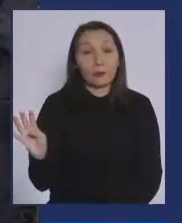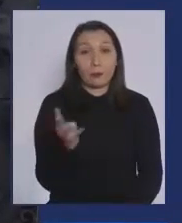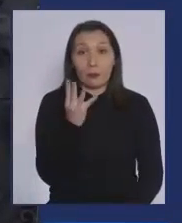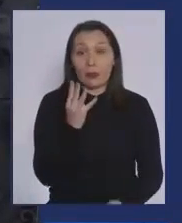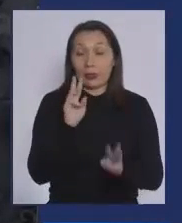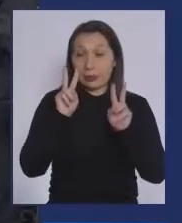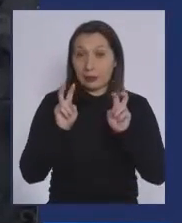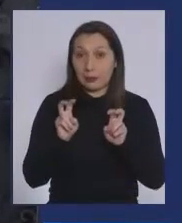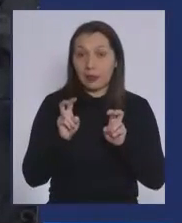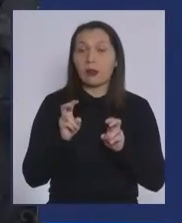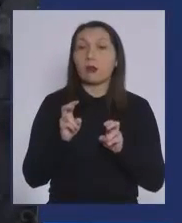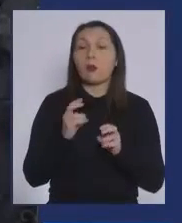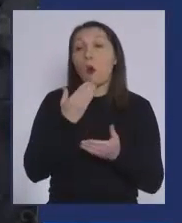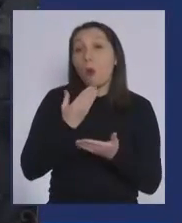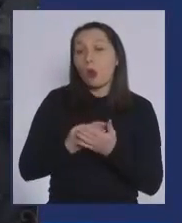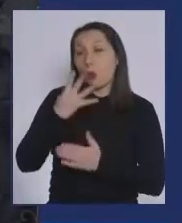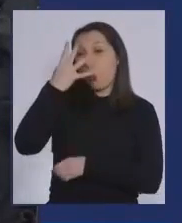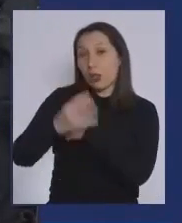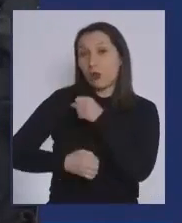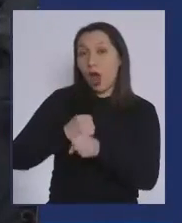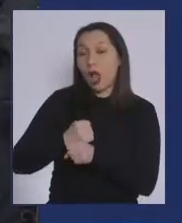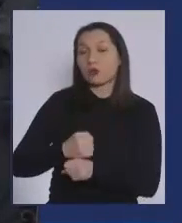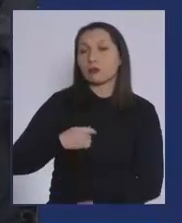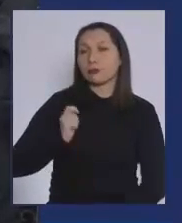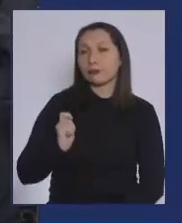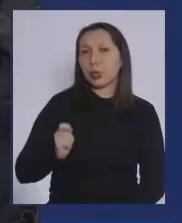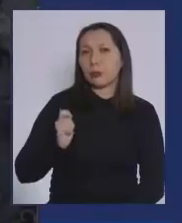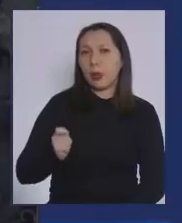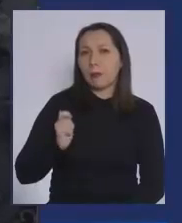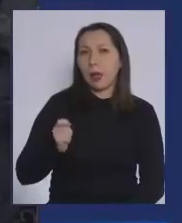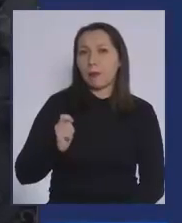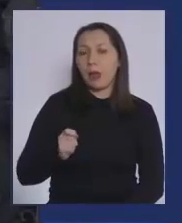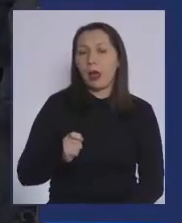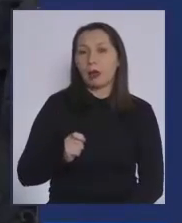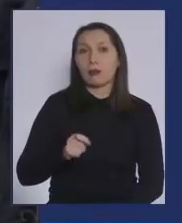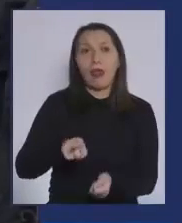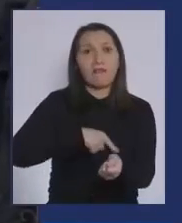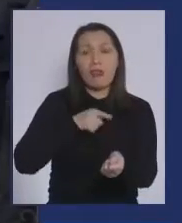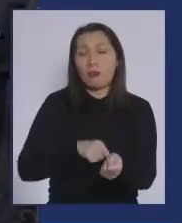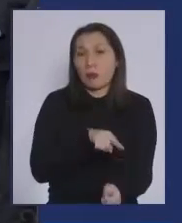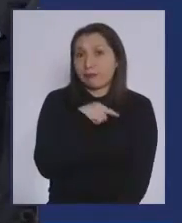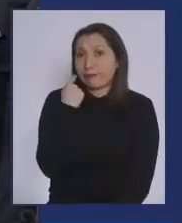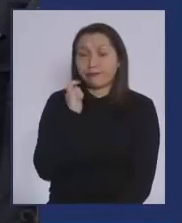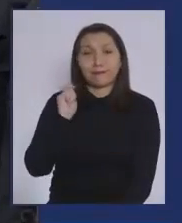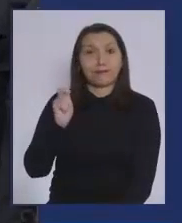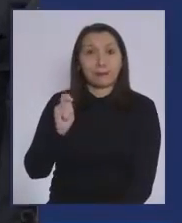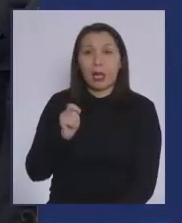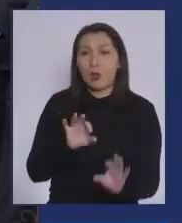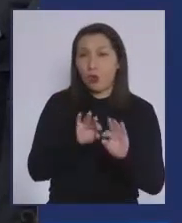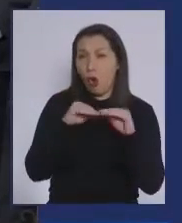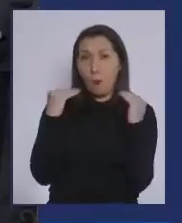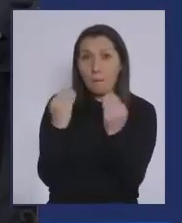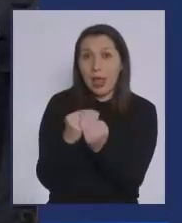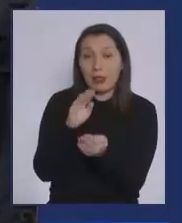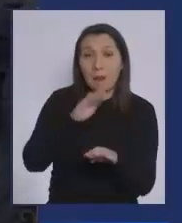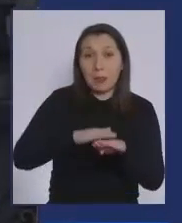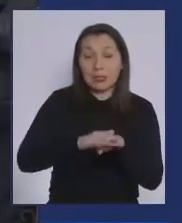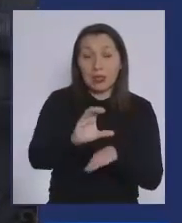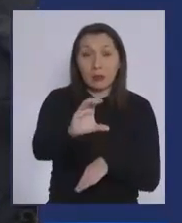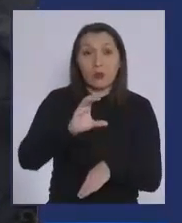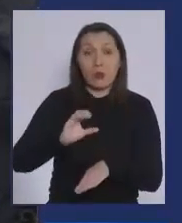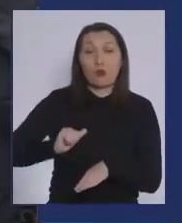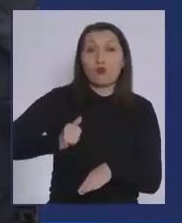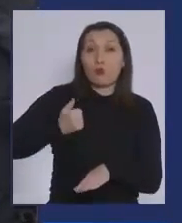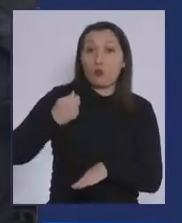porque si al cabo de esos 4 años una familia no hubiese podido pagar íntegramente este préstamo